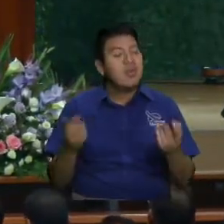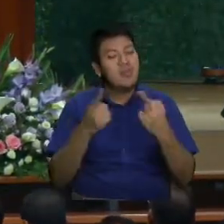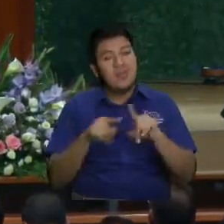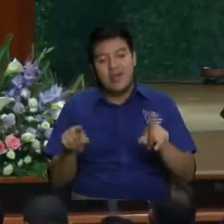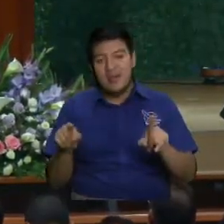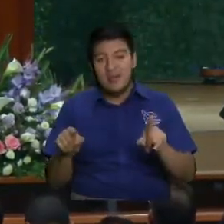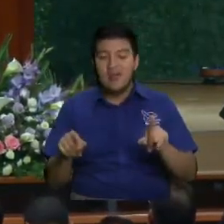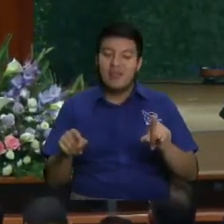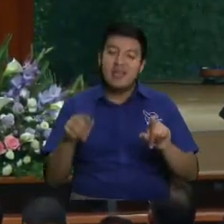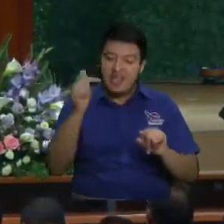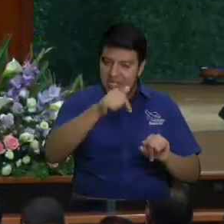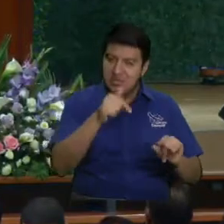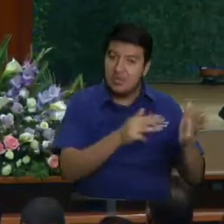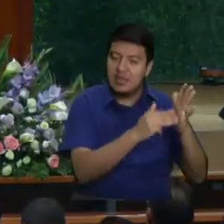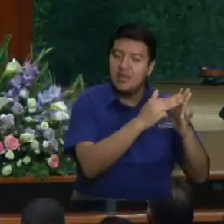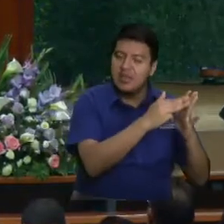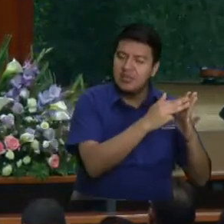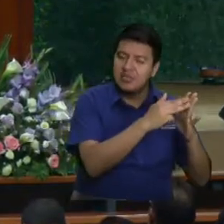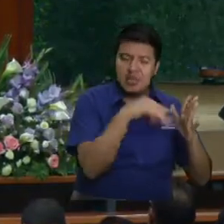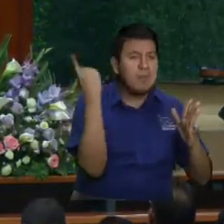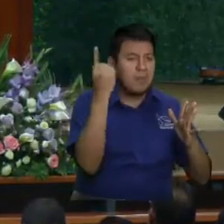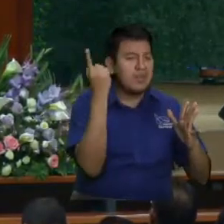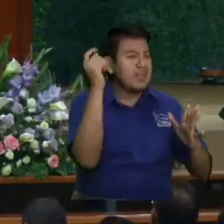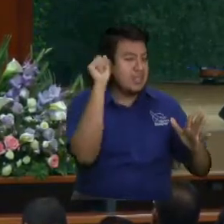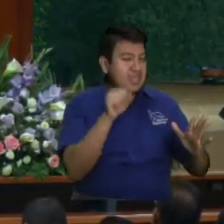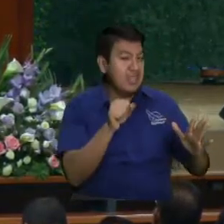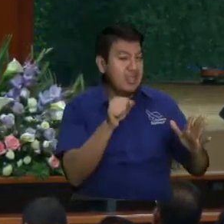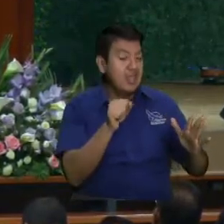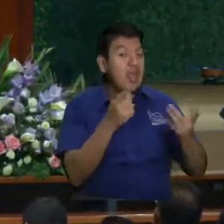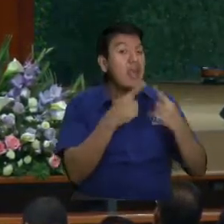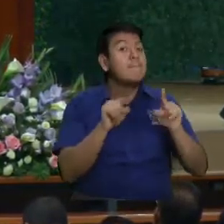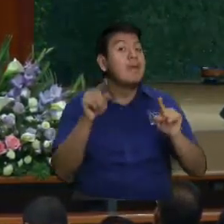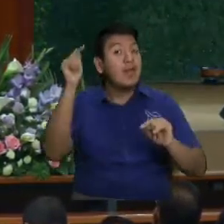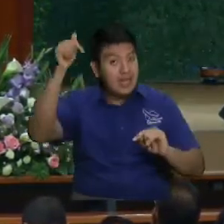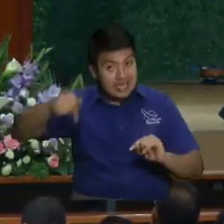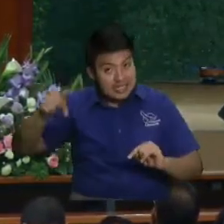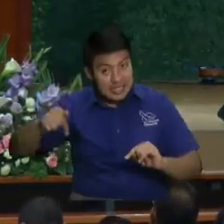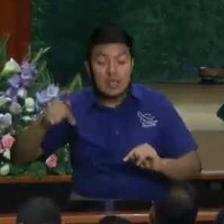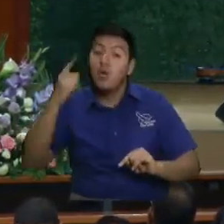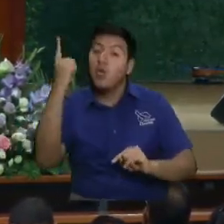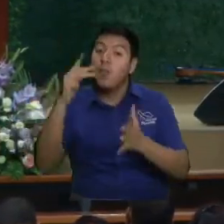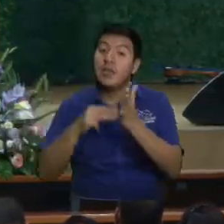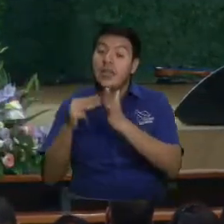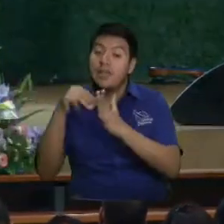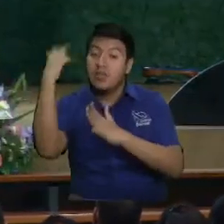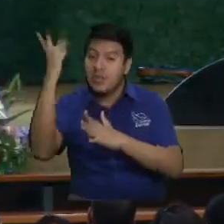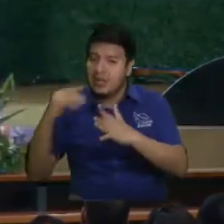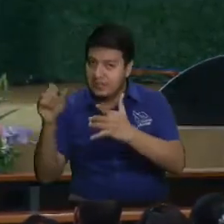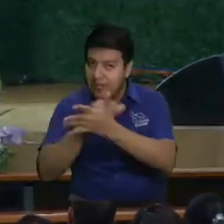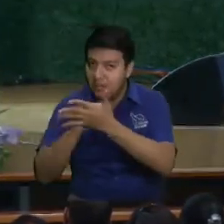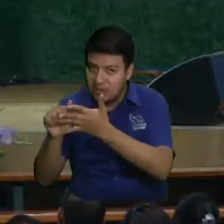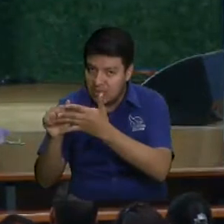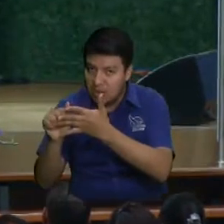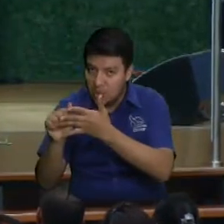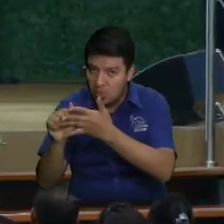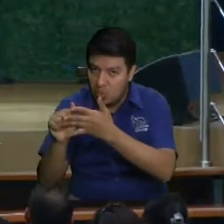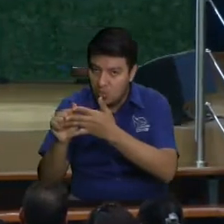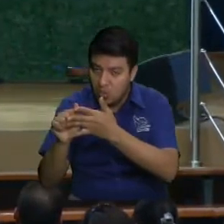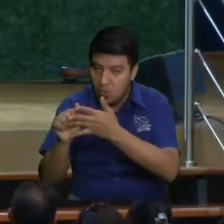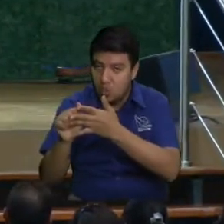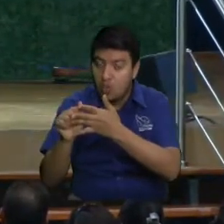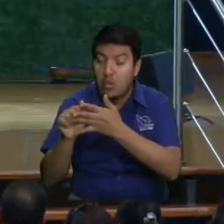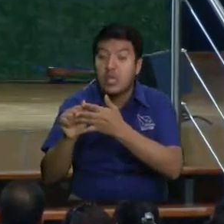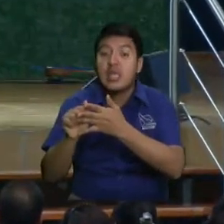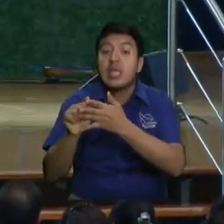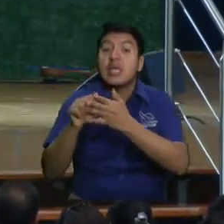del Padre. Es un mandamiento del Espíritu Santo que está implícito en el mandamiento del Hijo, que está implícito